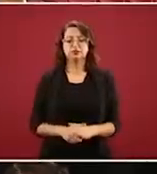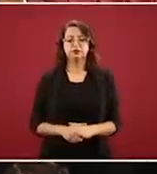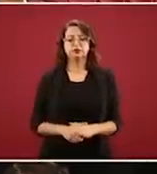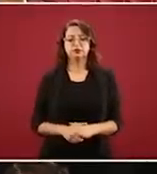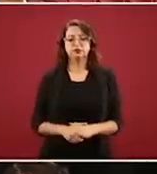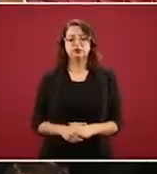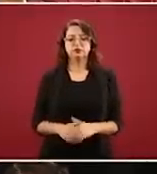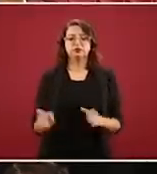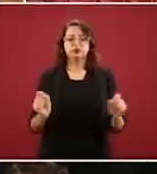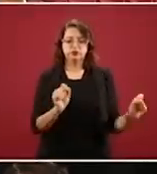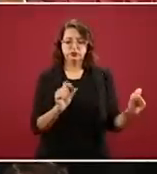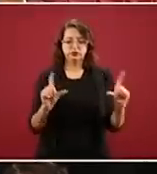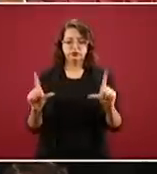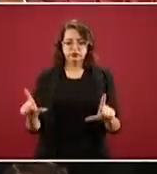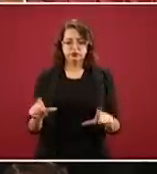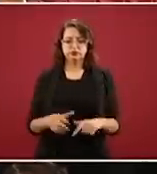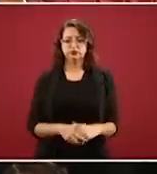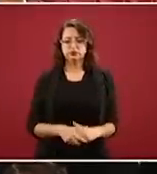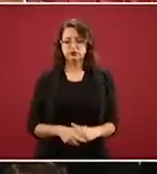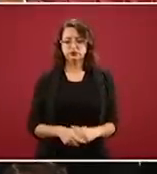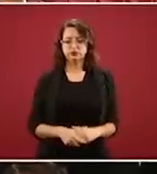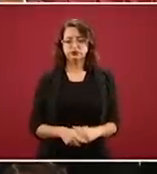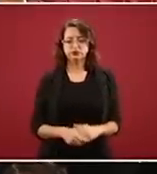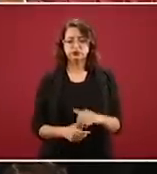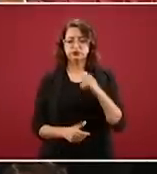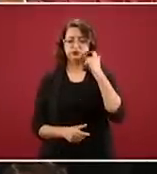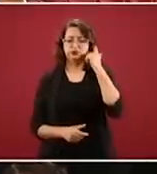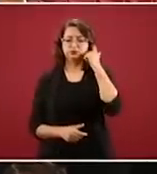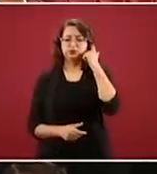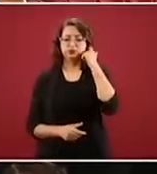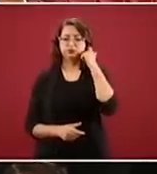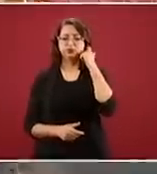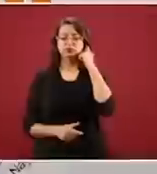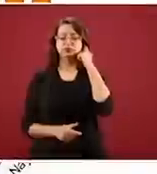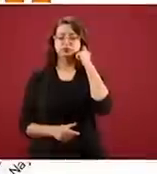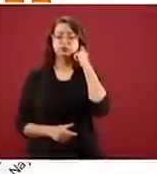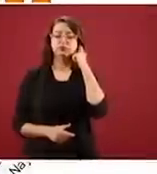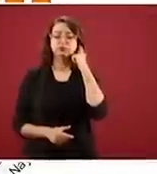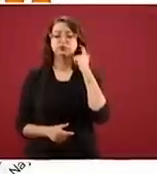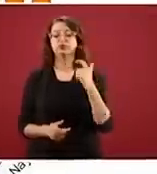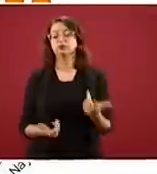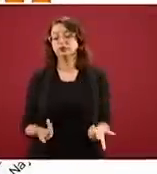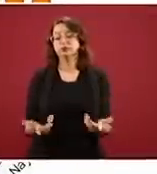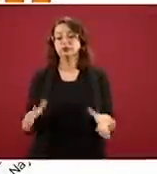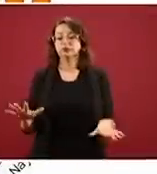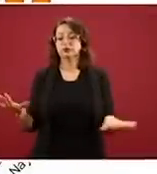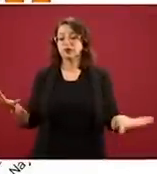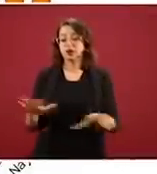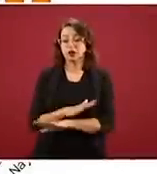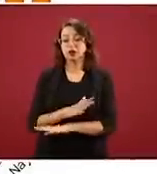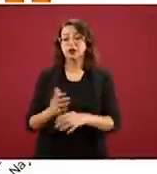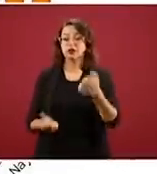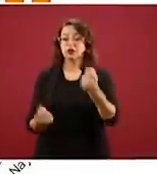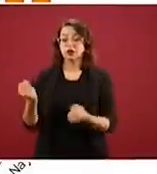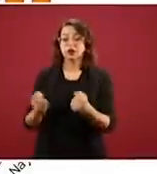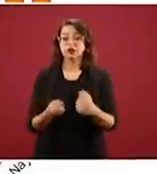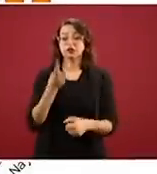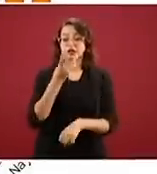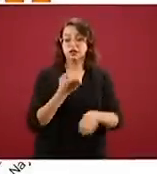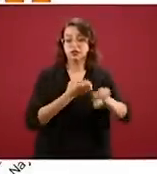Adelante. El comportamiento, ¿cómo varió el robo de vehículos? En estos 3 estados se